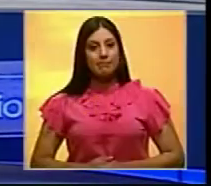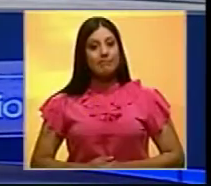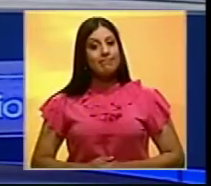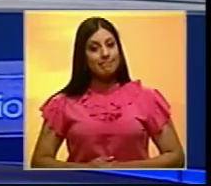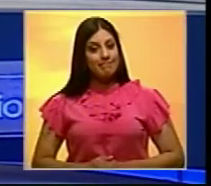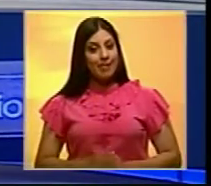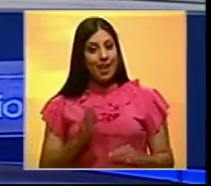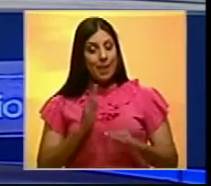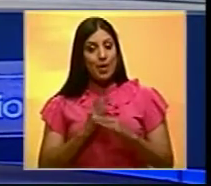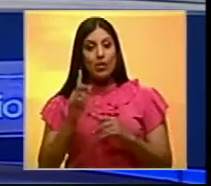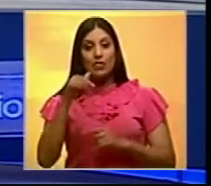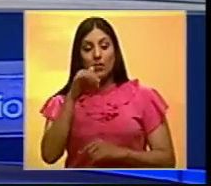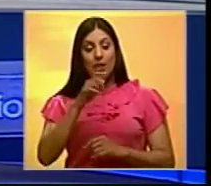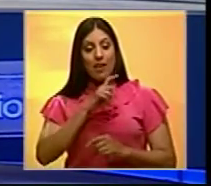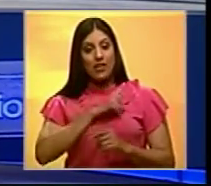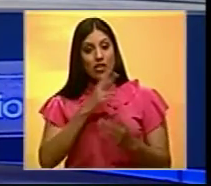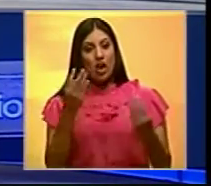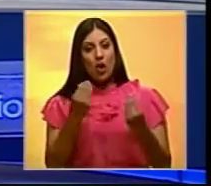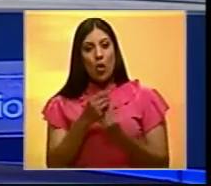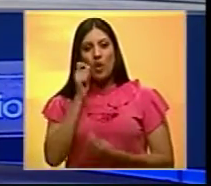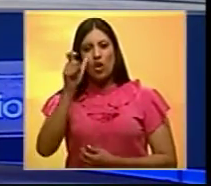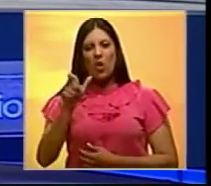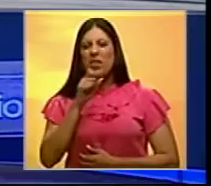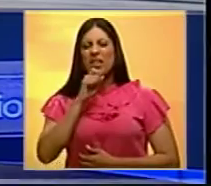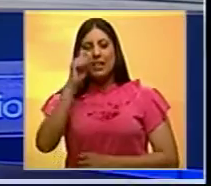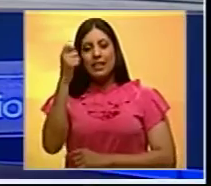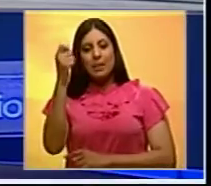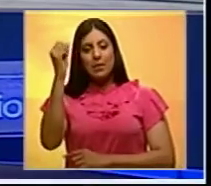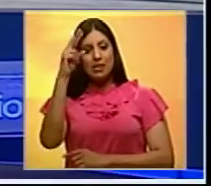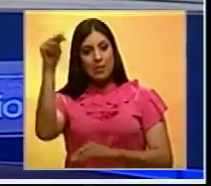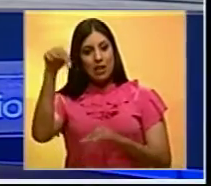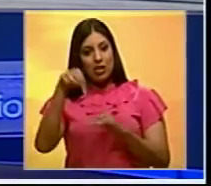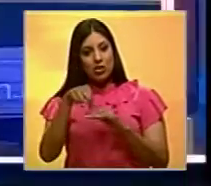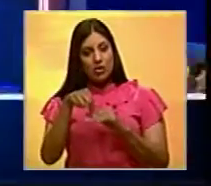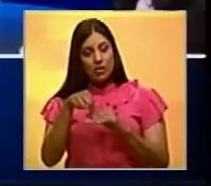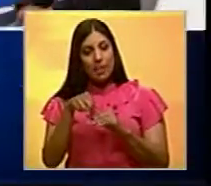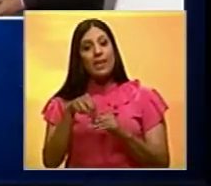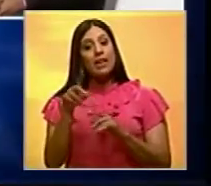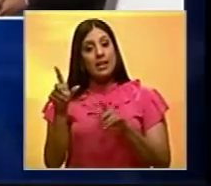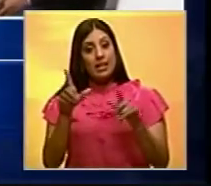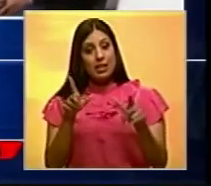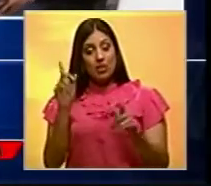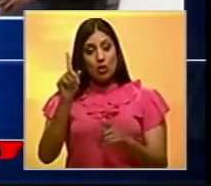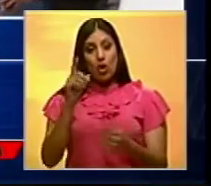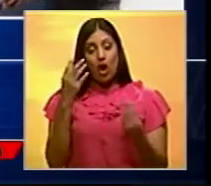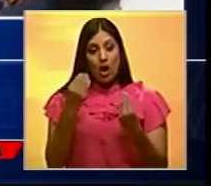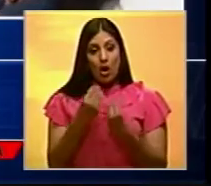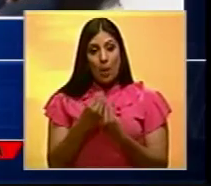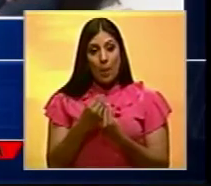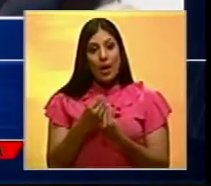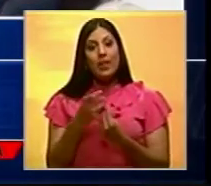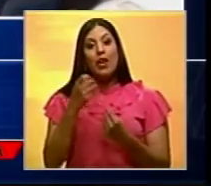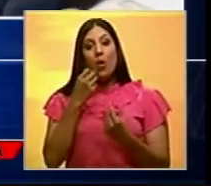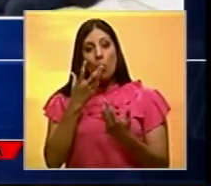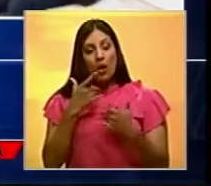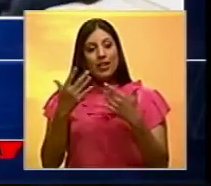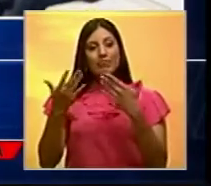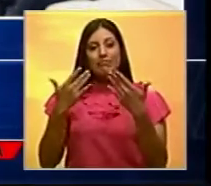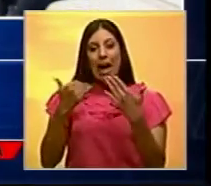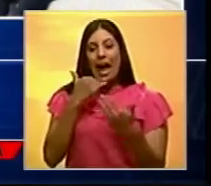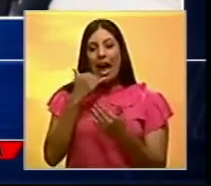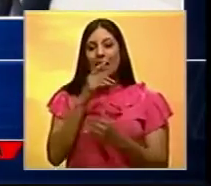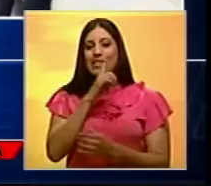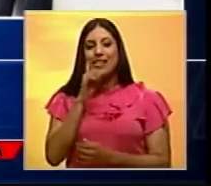Al regreso a una entrevista a Venevisión nos acompañará Edwin Rojas, diputado a la Asamblea Nacional. Ya está aquí en el estudio con nosotros. Recuerden que pueden interactuar con